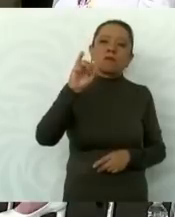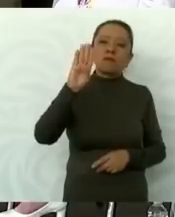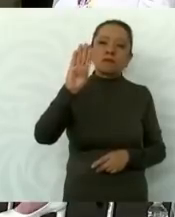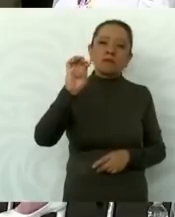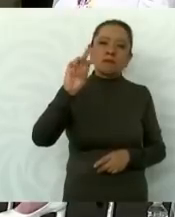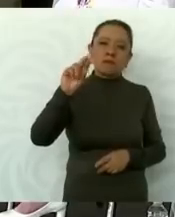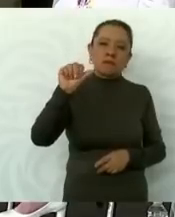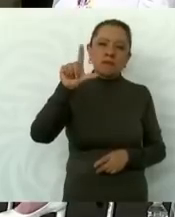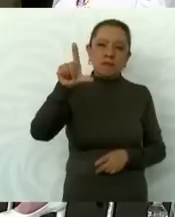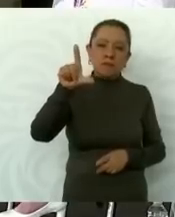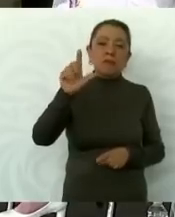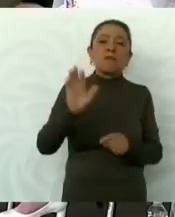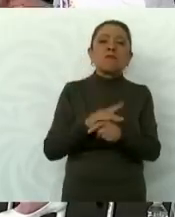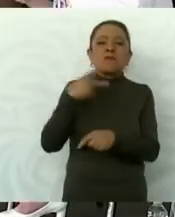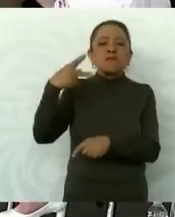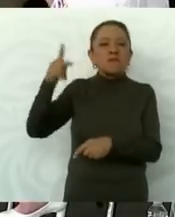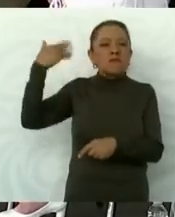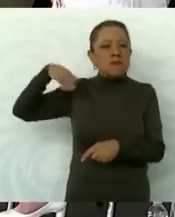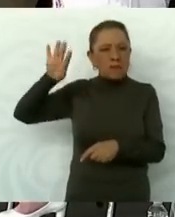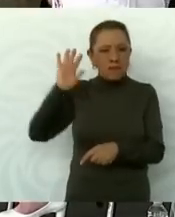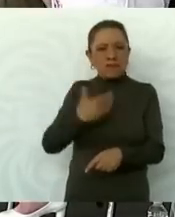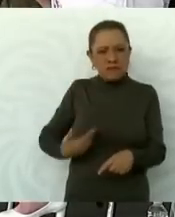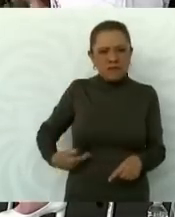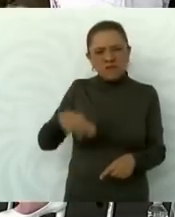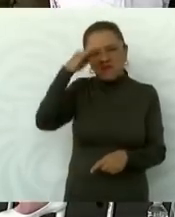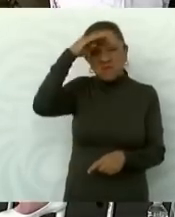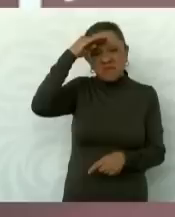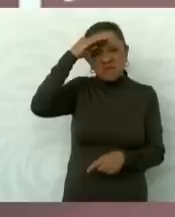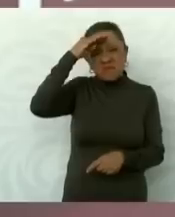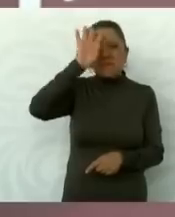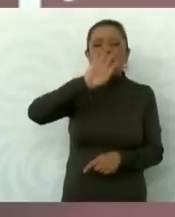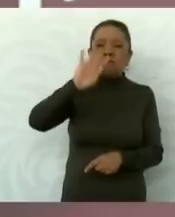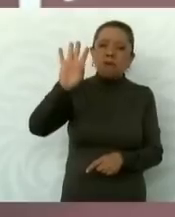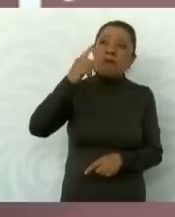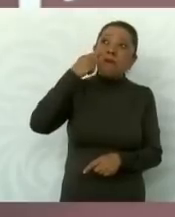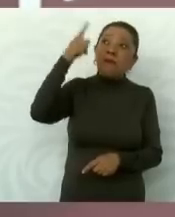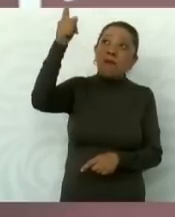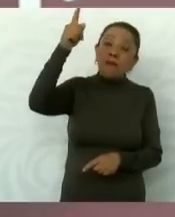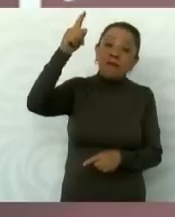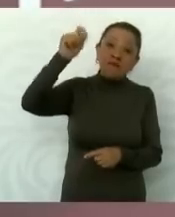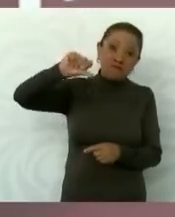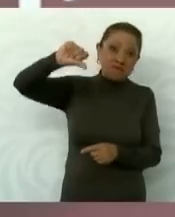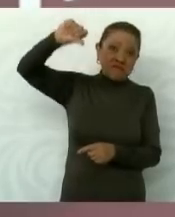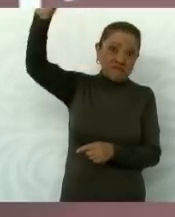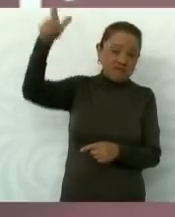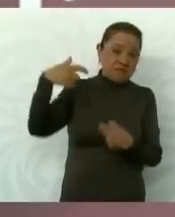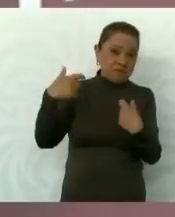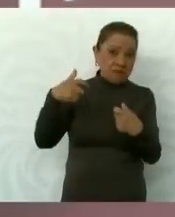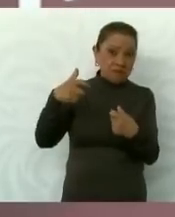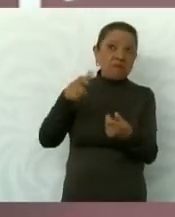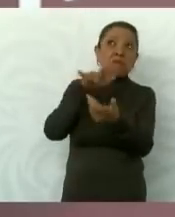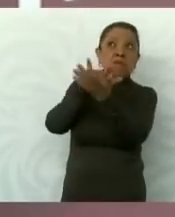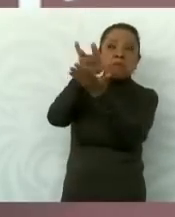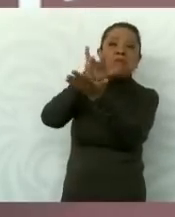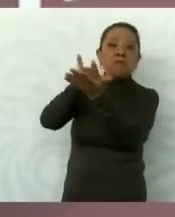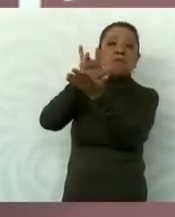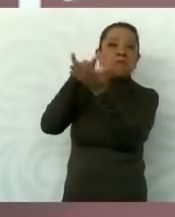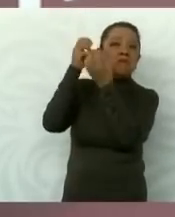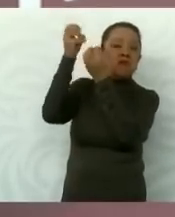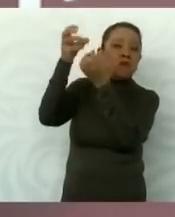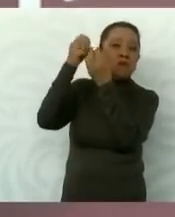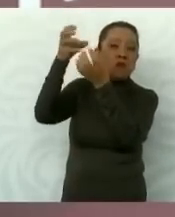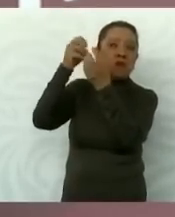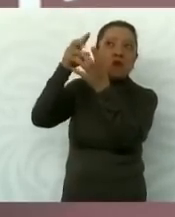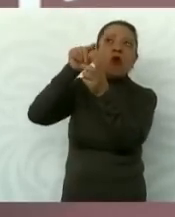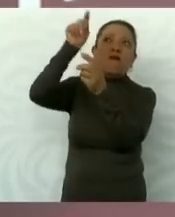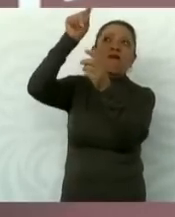arriba algún día iba a caer abajo. Y fue todo lo contrario. Inició el gobierno de